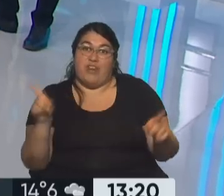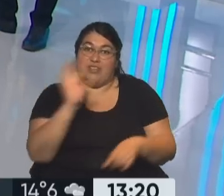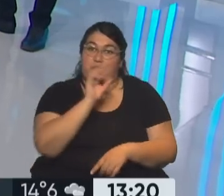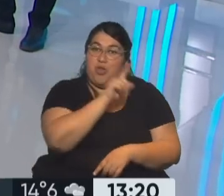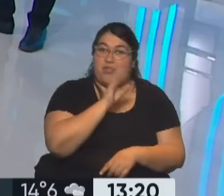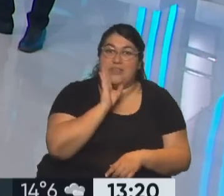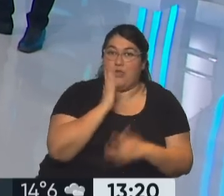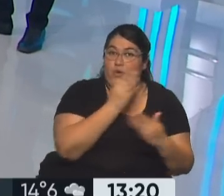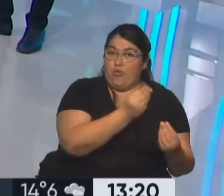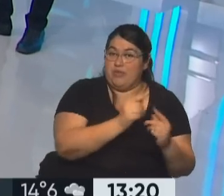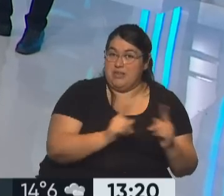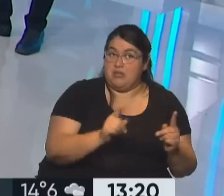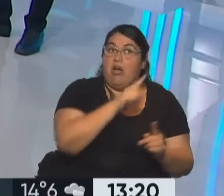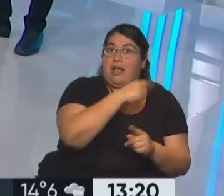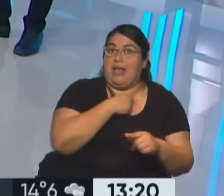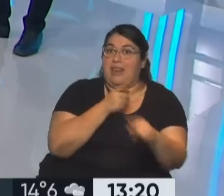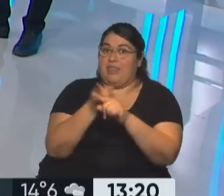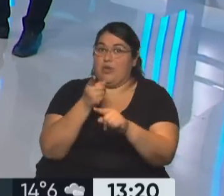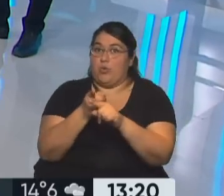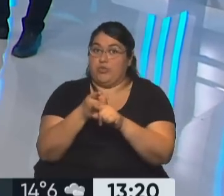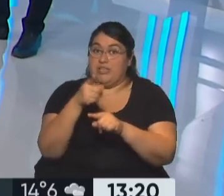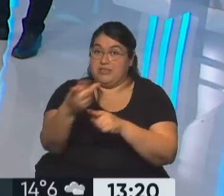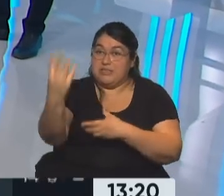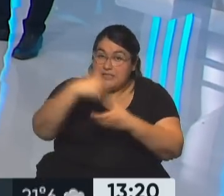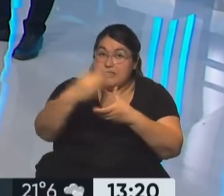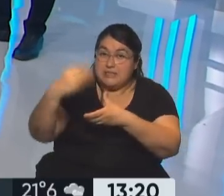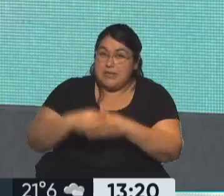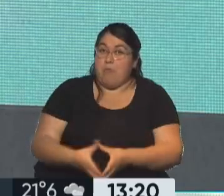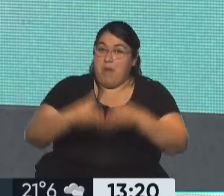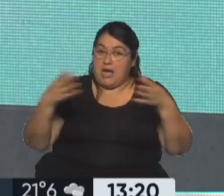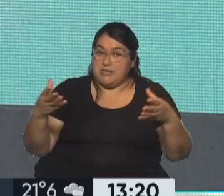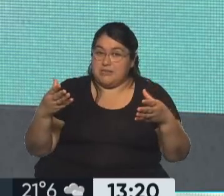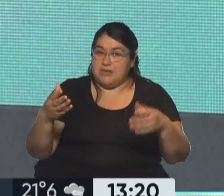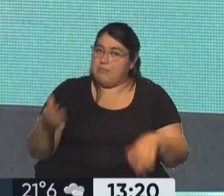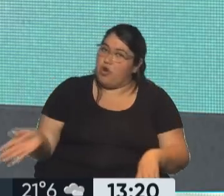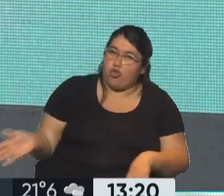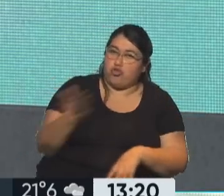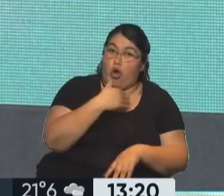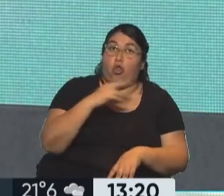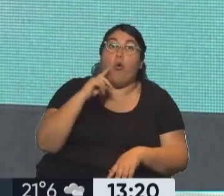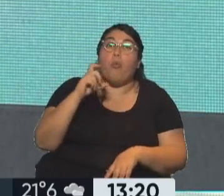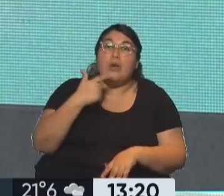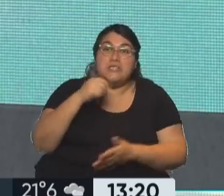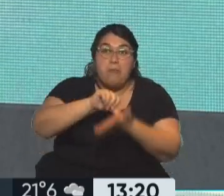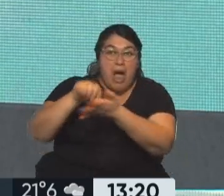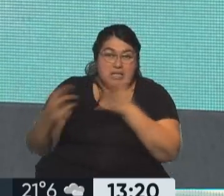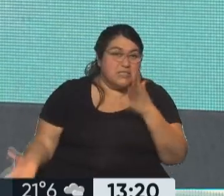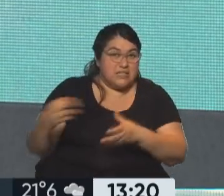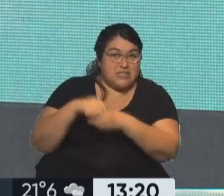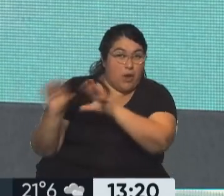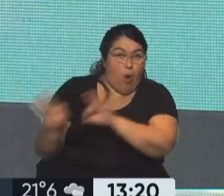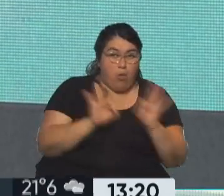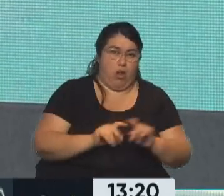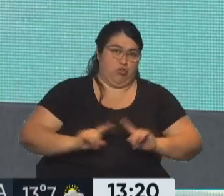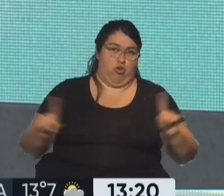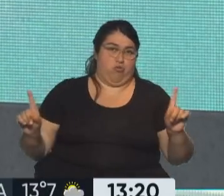por más de que Estados Unidos quiera discutir esa ampliación, no es seguro que quiera, por ejemplo, meter a todos los miembros del BRICS, ¿no? Si a eso le sumás lo de China, tenés